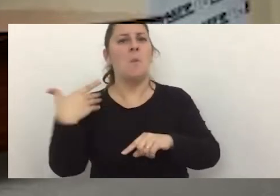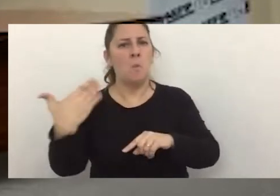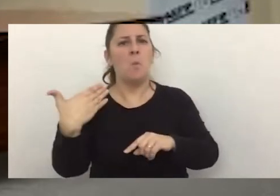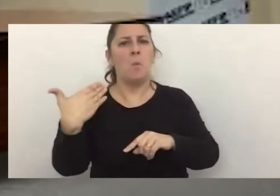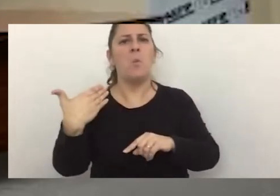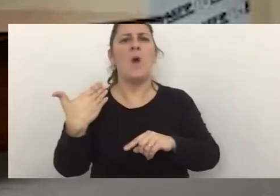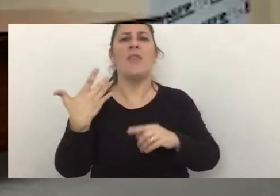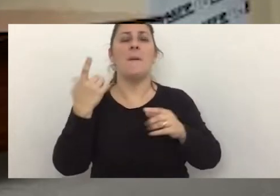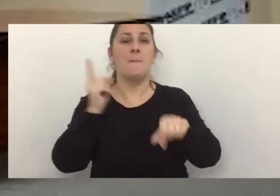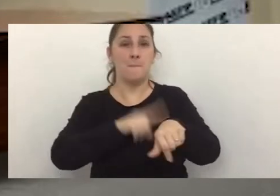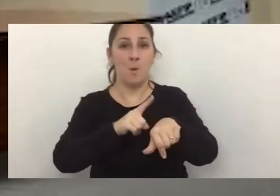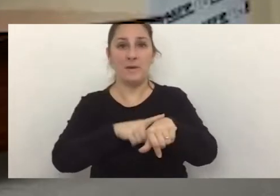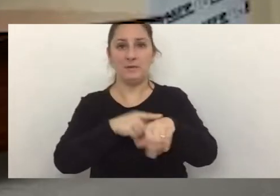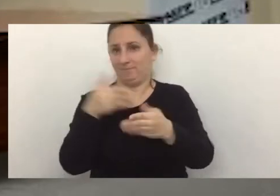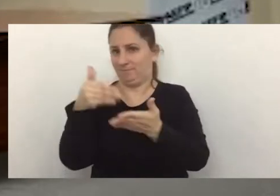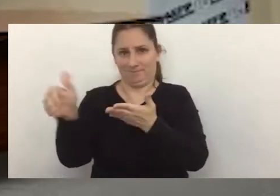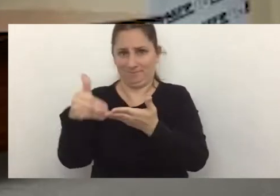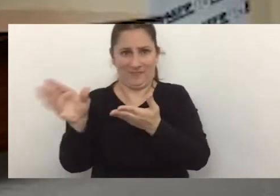acto